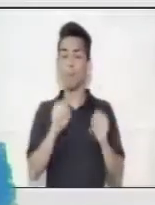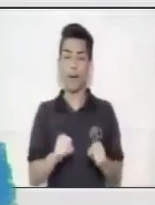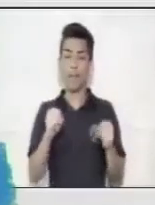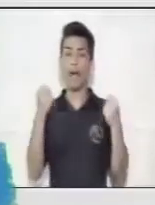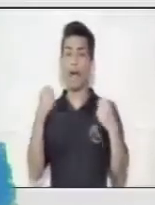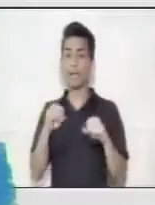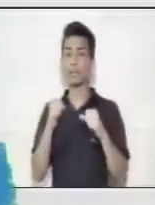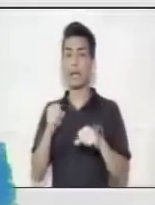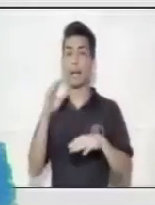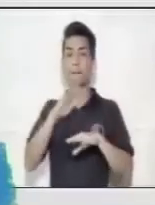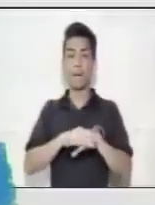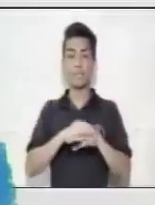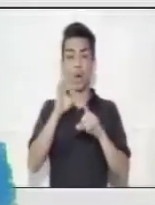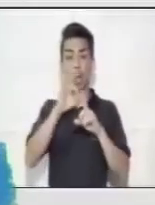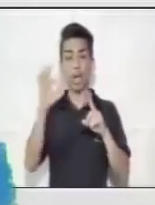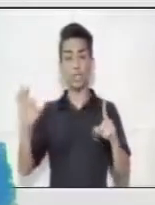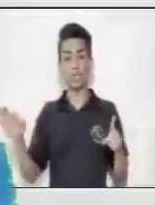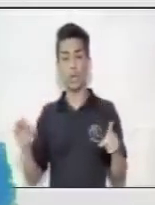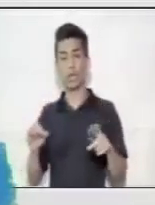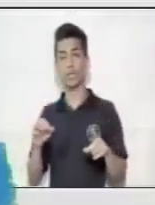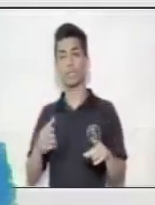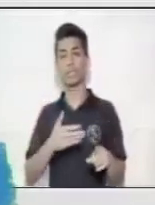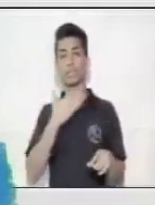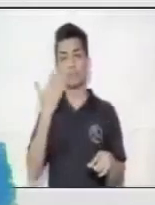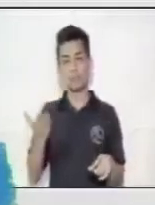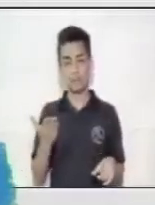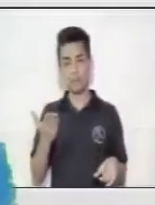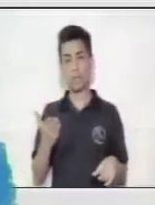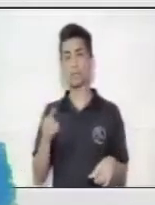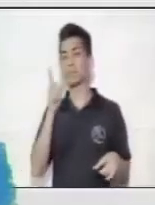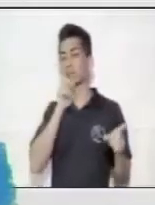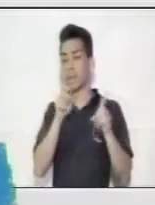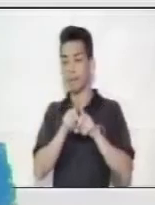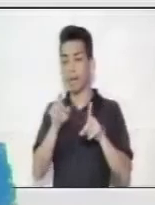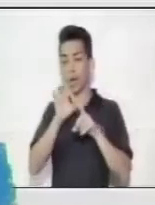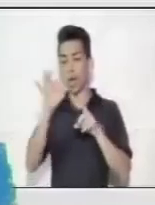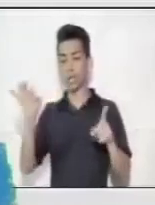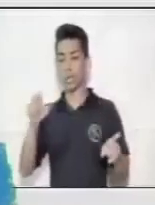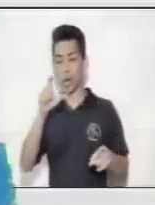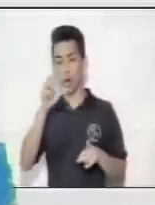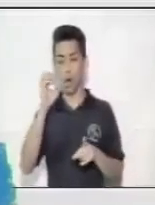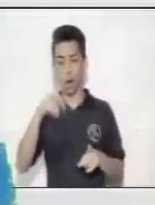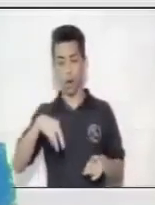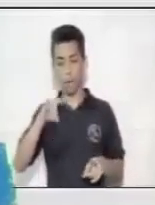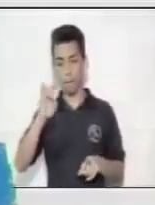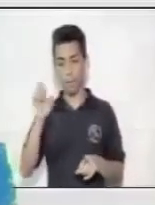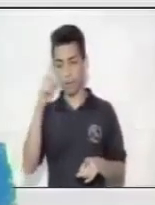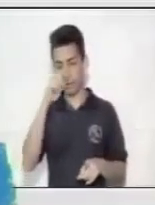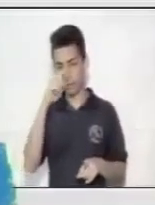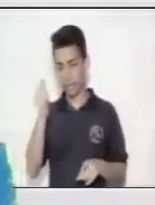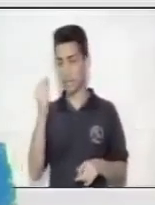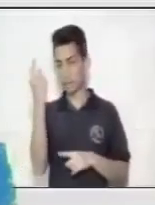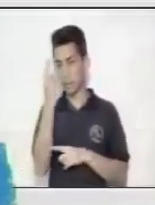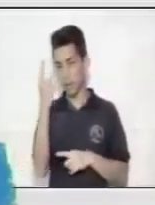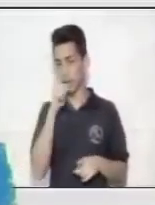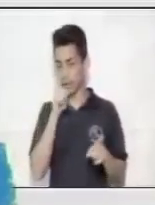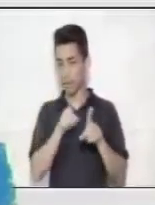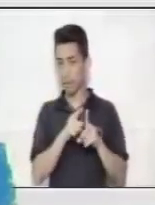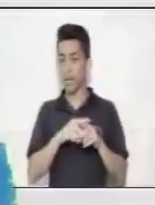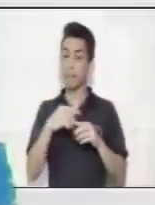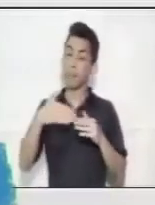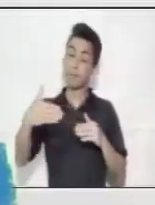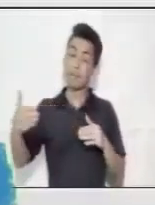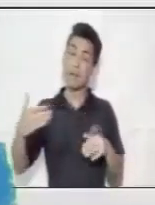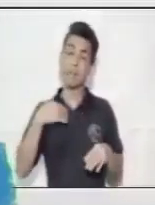realizar oraciones simples y compuestas para poder identificar cada una de ellas, eso sería muy importante también, ya que más adelante nosotros